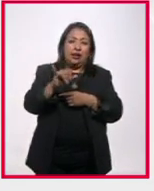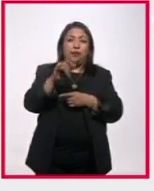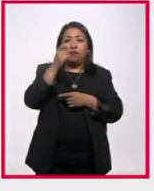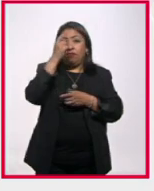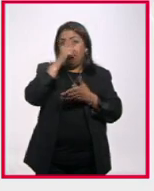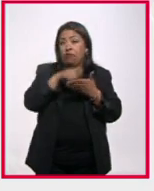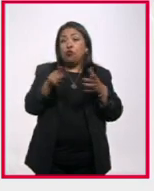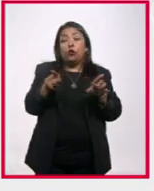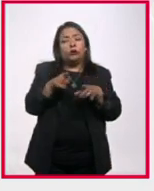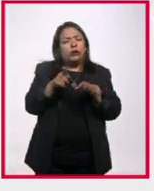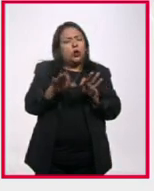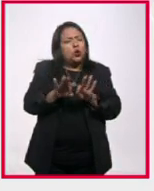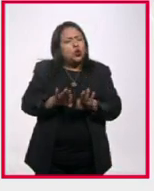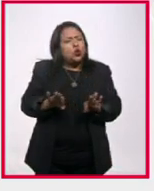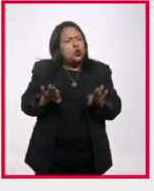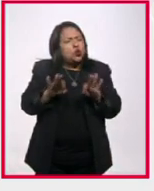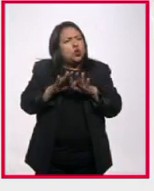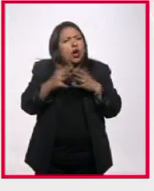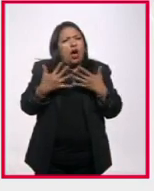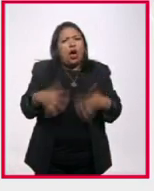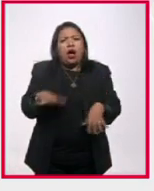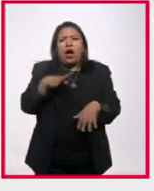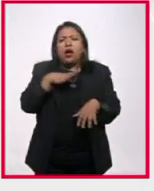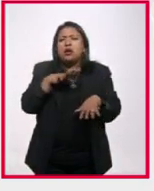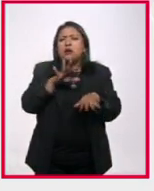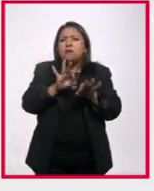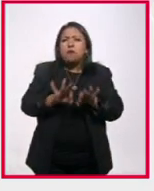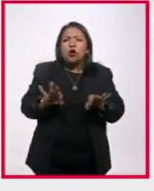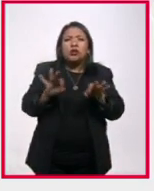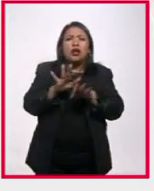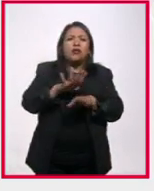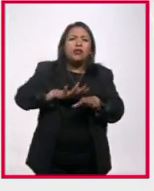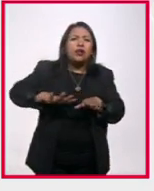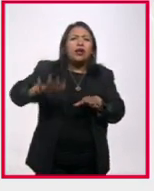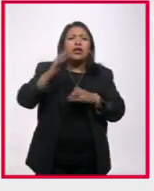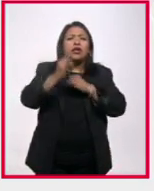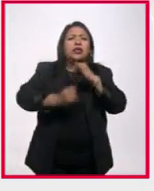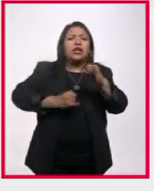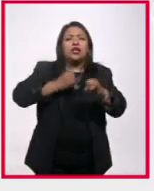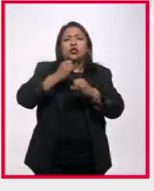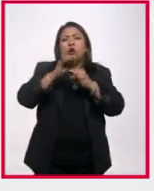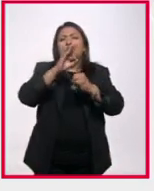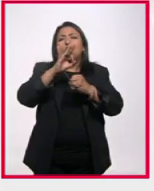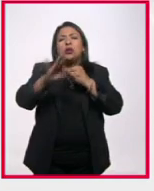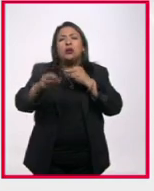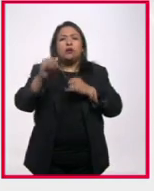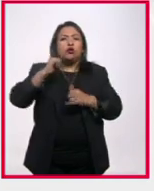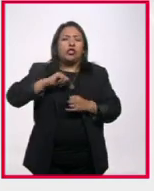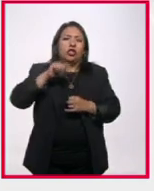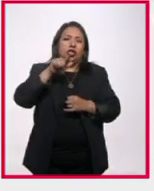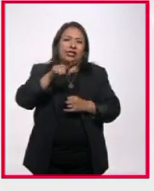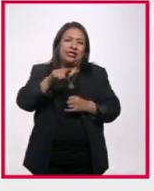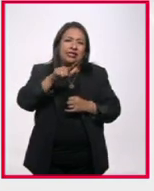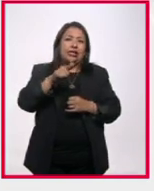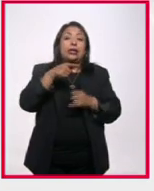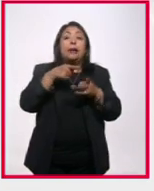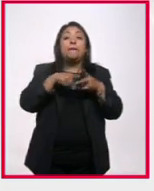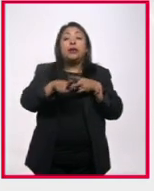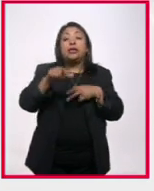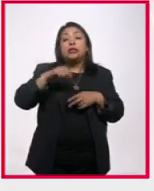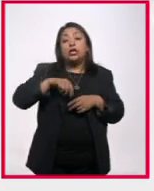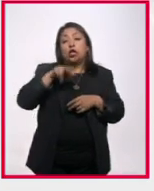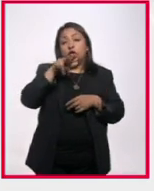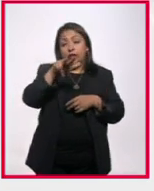fue importantísimo, que generó una influencia en todo el ámbito internacional justamente a finales del siglo XVII y principios del siglo XVIII.